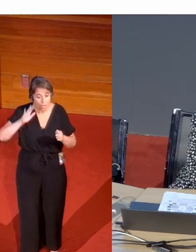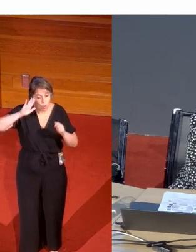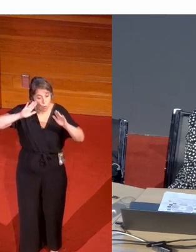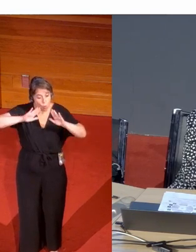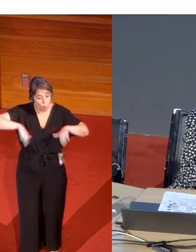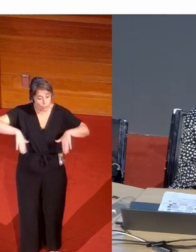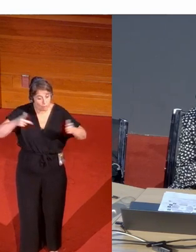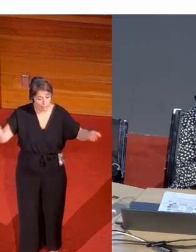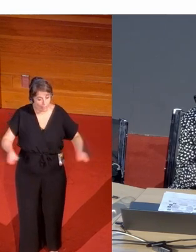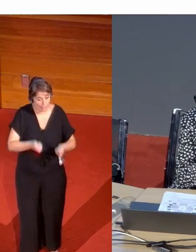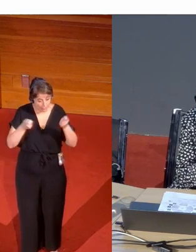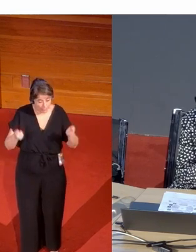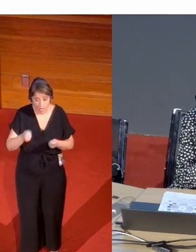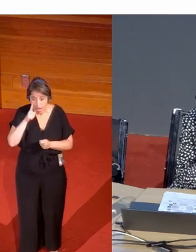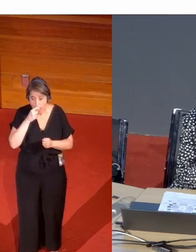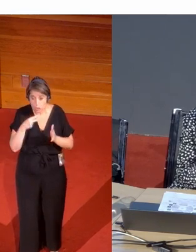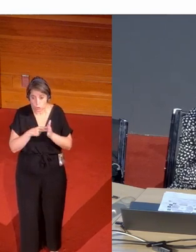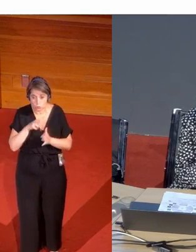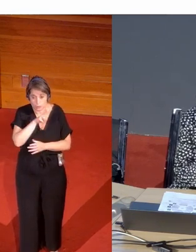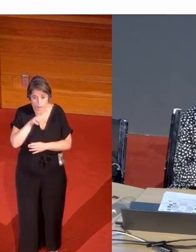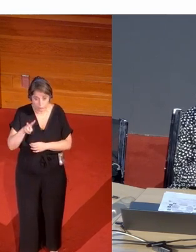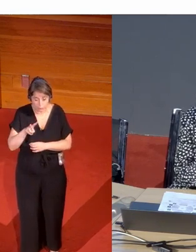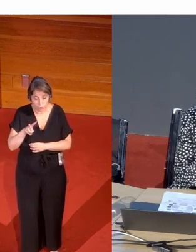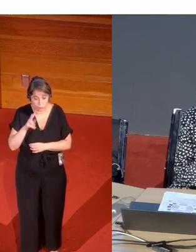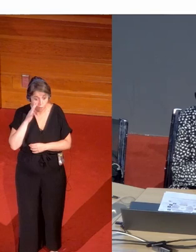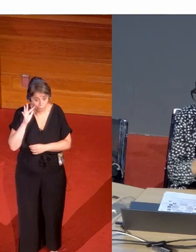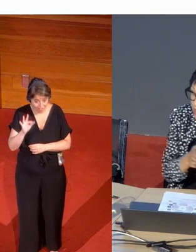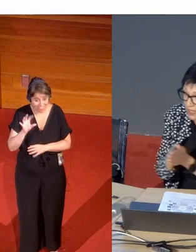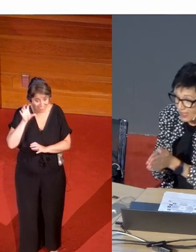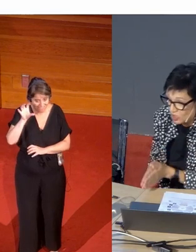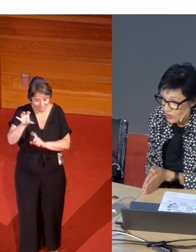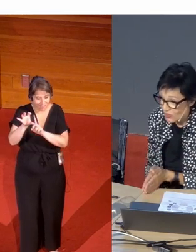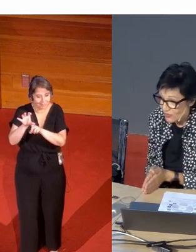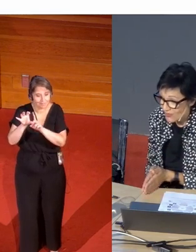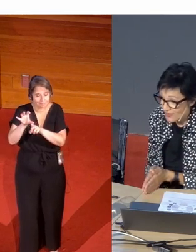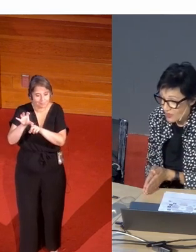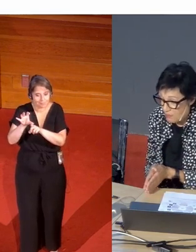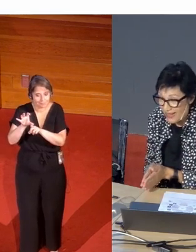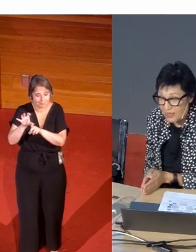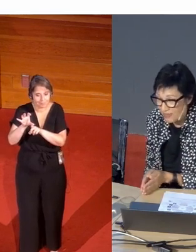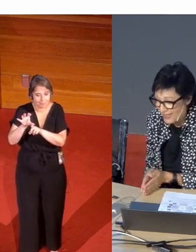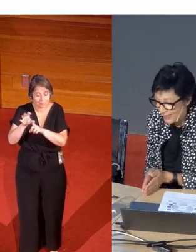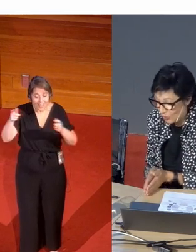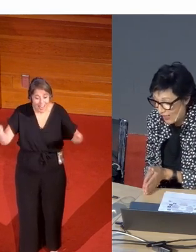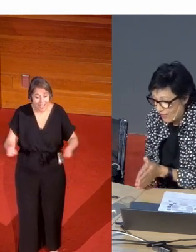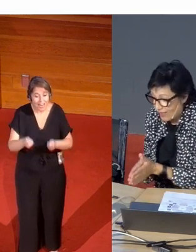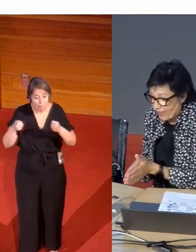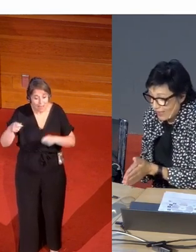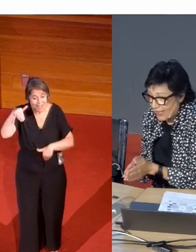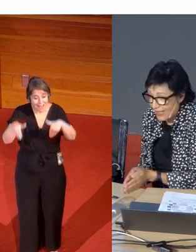campaña presidencial del 2022 en Francia coincidió o sea en plena campaña